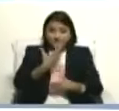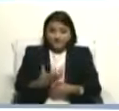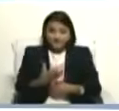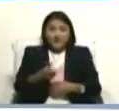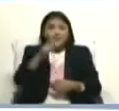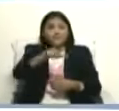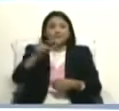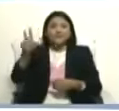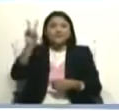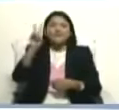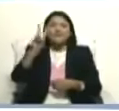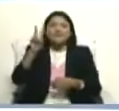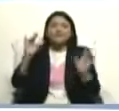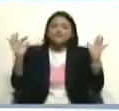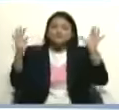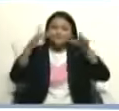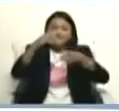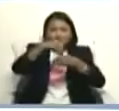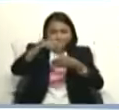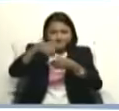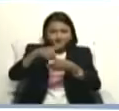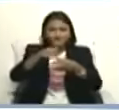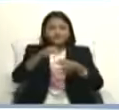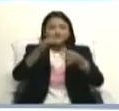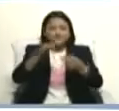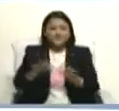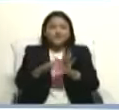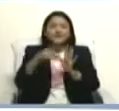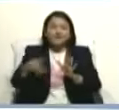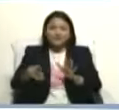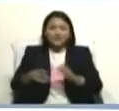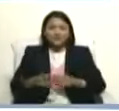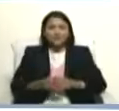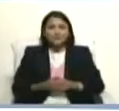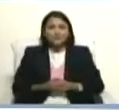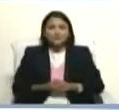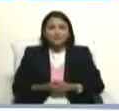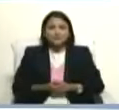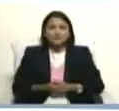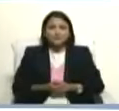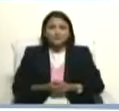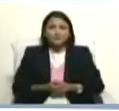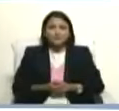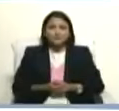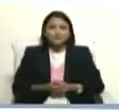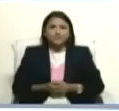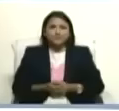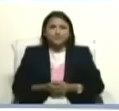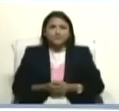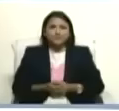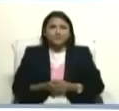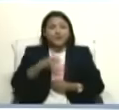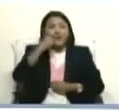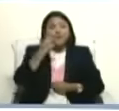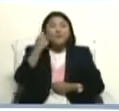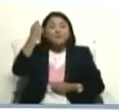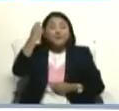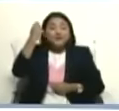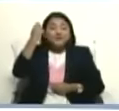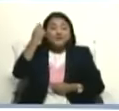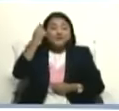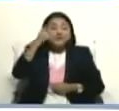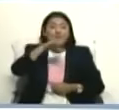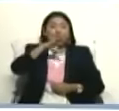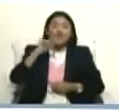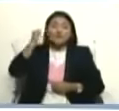pueblo venezolano saldrá a ejercer su derecho, a ejercer su voto, por primera vez en la historia,